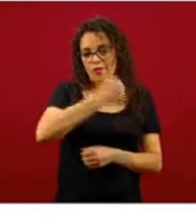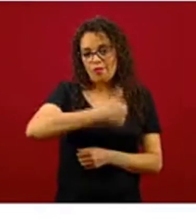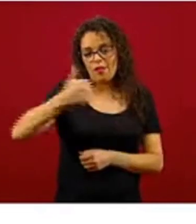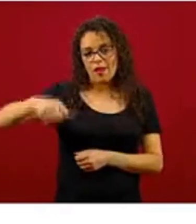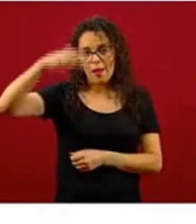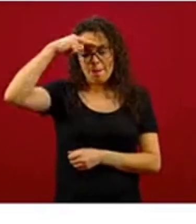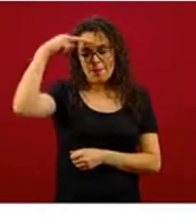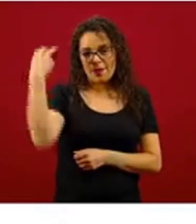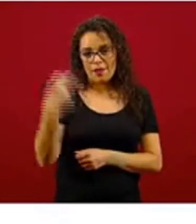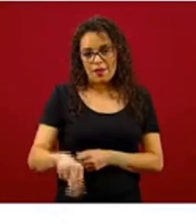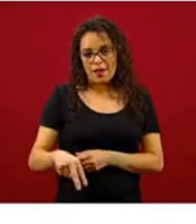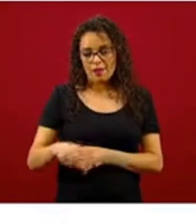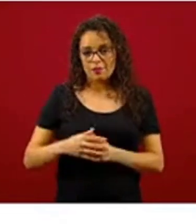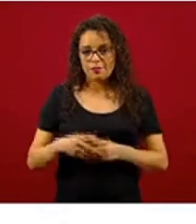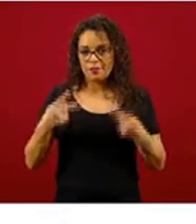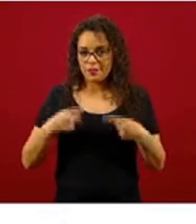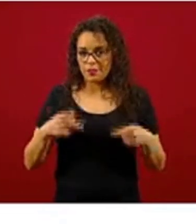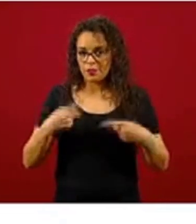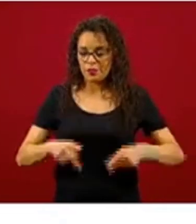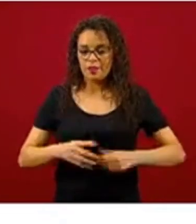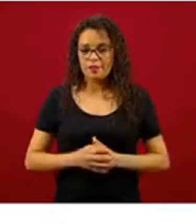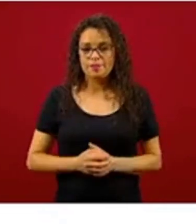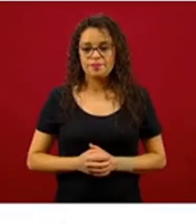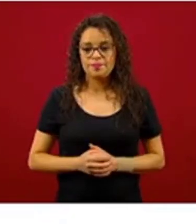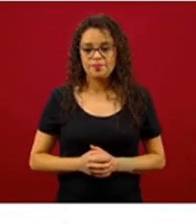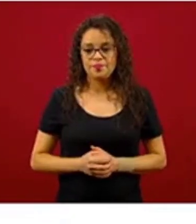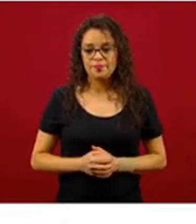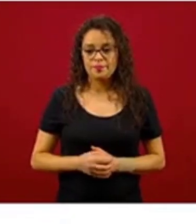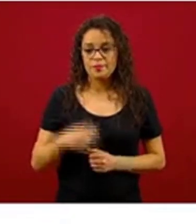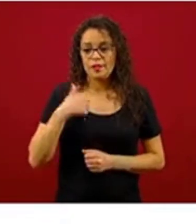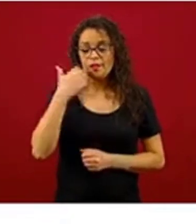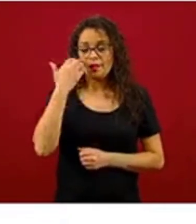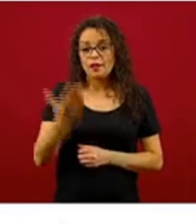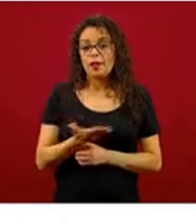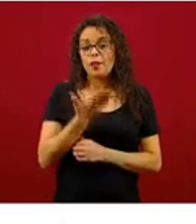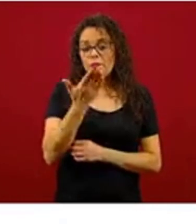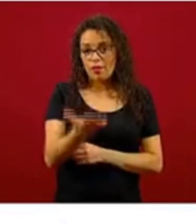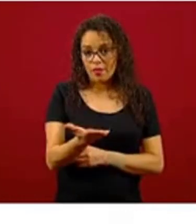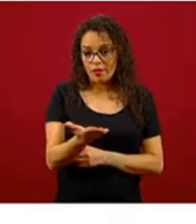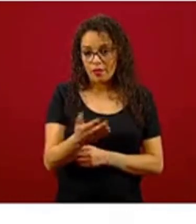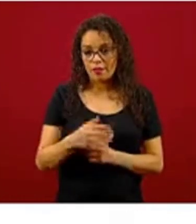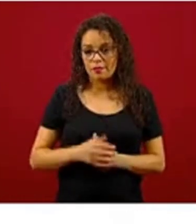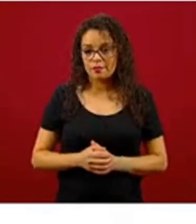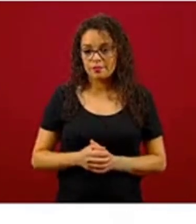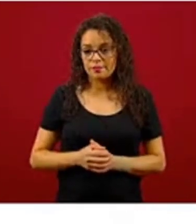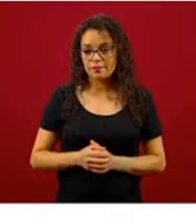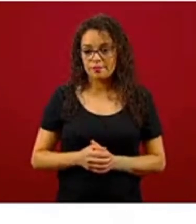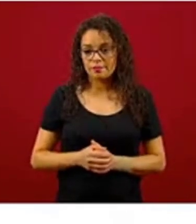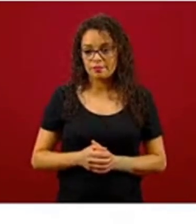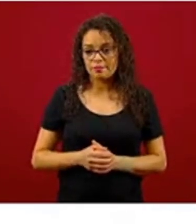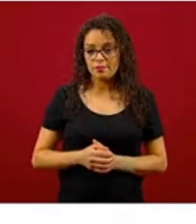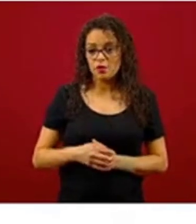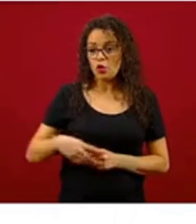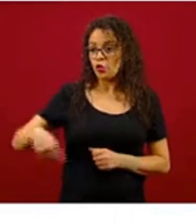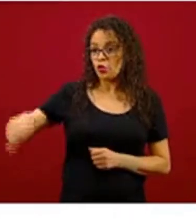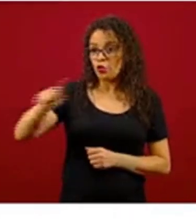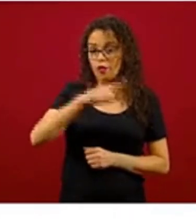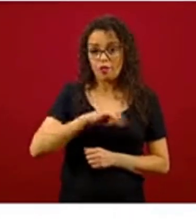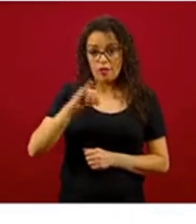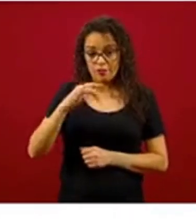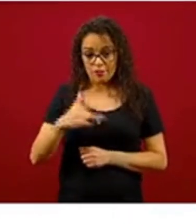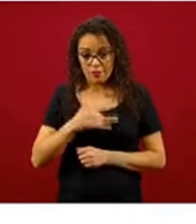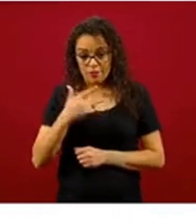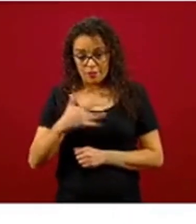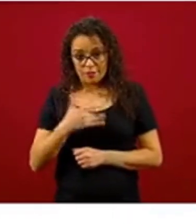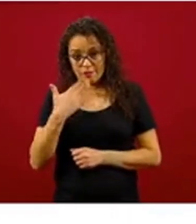pues quisiera pedirle al resto de nuestros clientes, si es que sienten simpatía por esta situación de los médicos